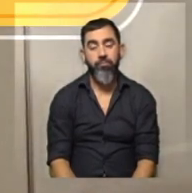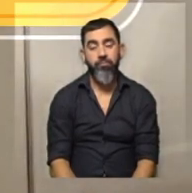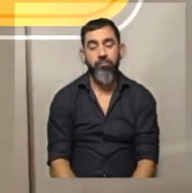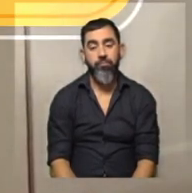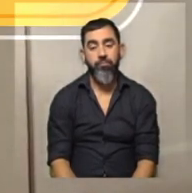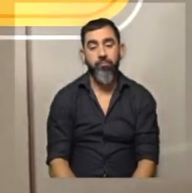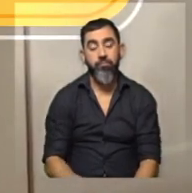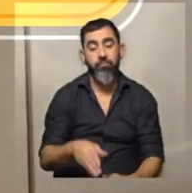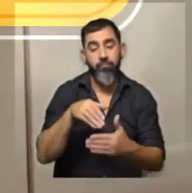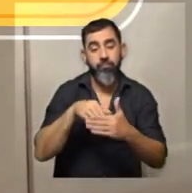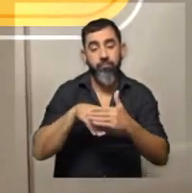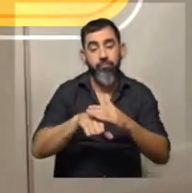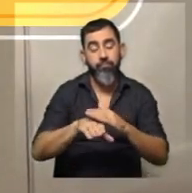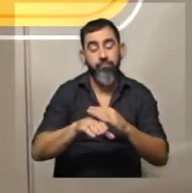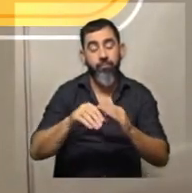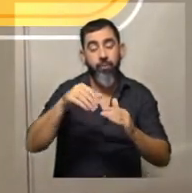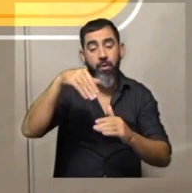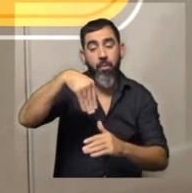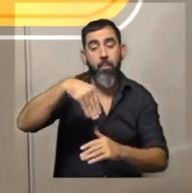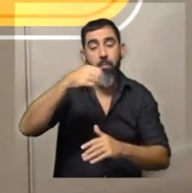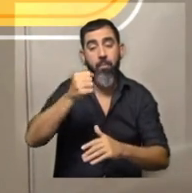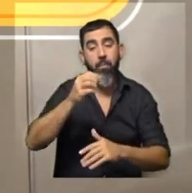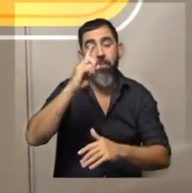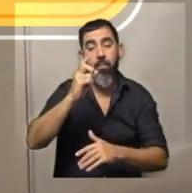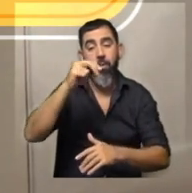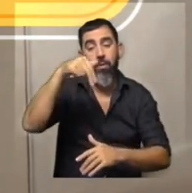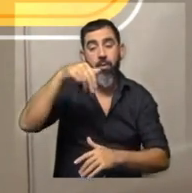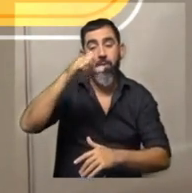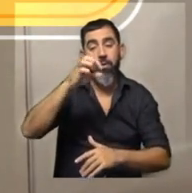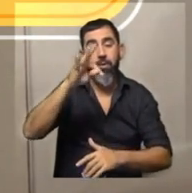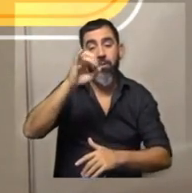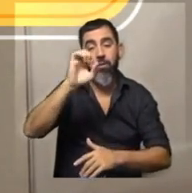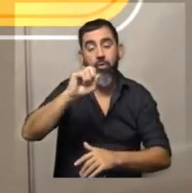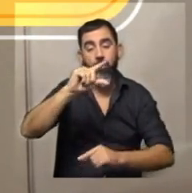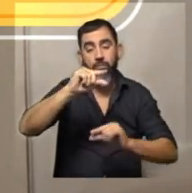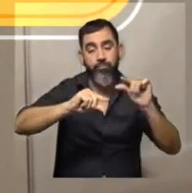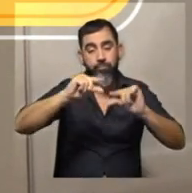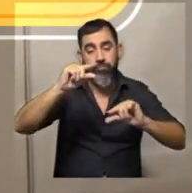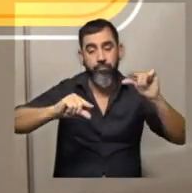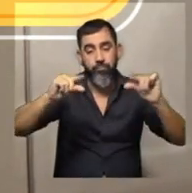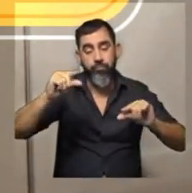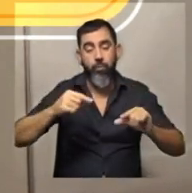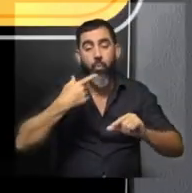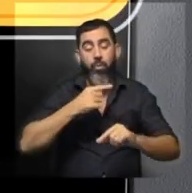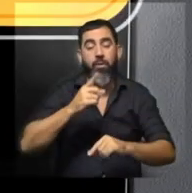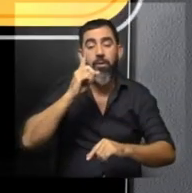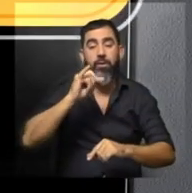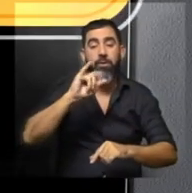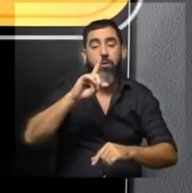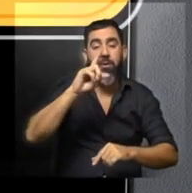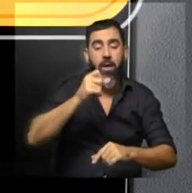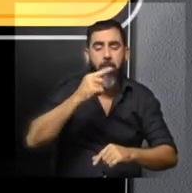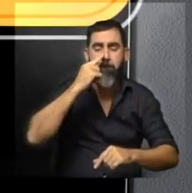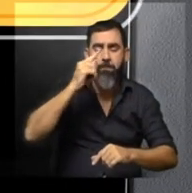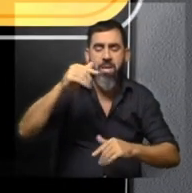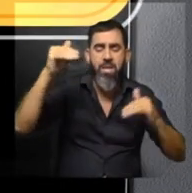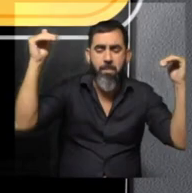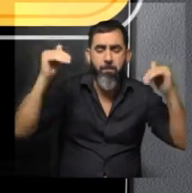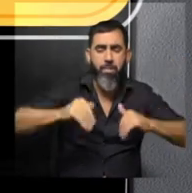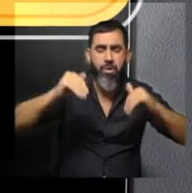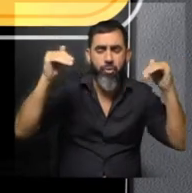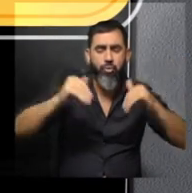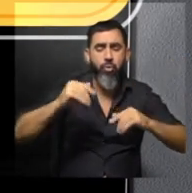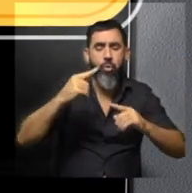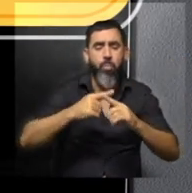Al introducir un campo magnético fluctuante, en este caso a una frecuencia que pueden ser gigahertz, o sea miles de millones de veces